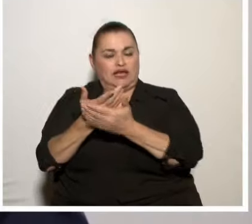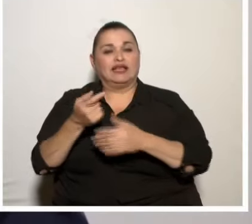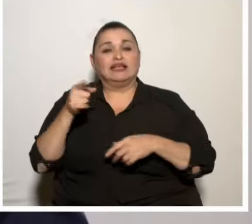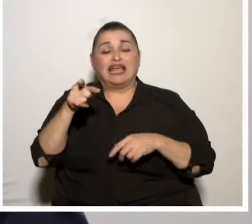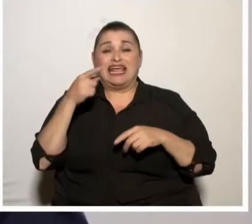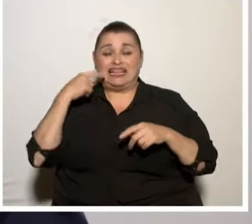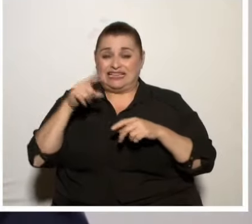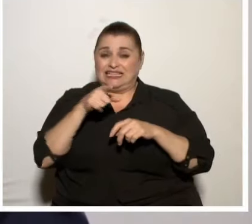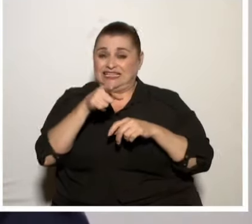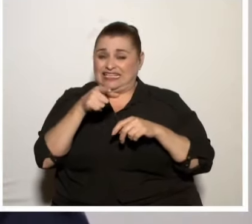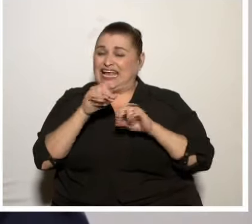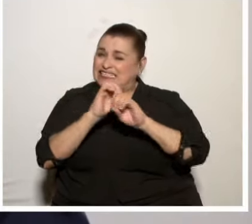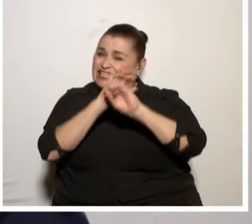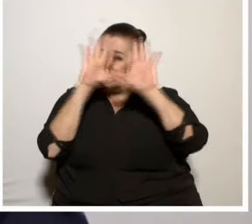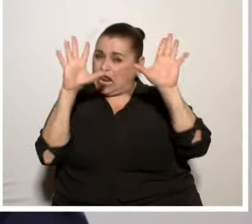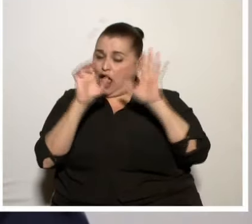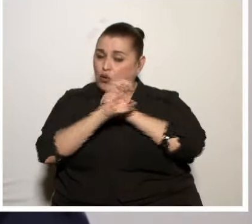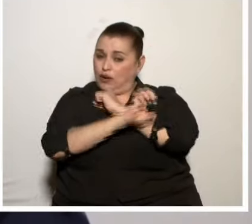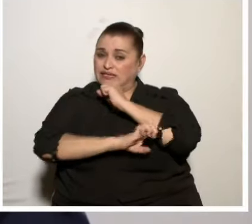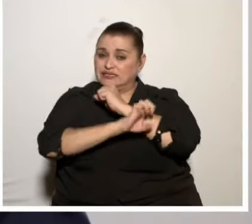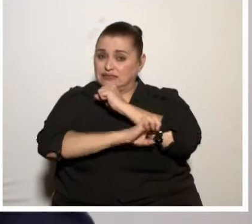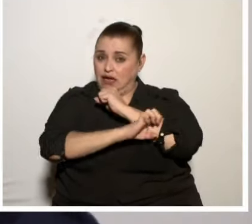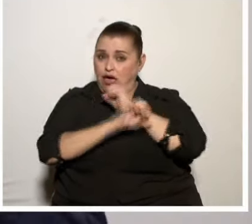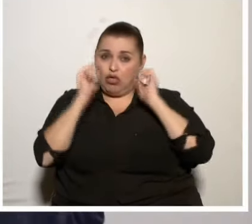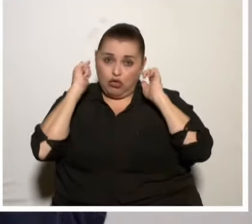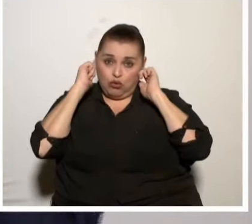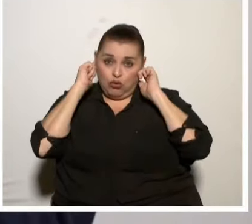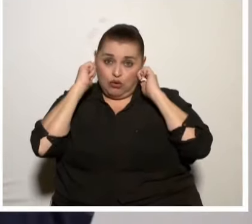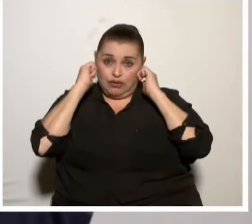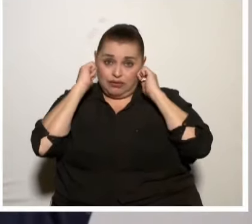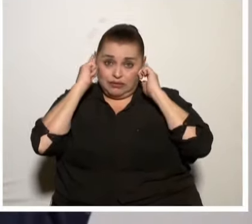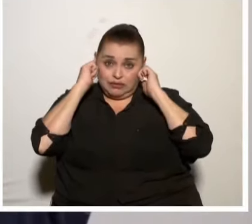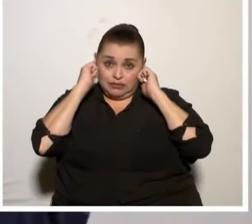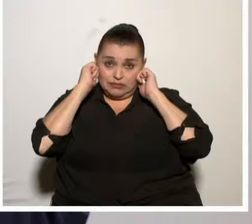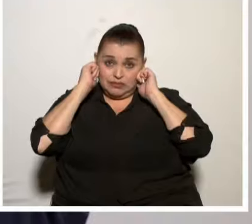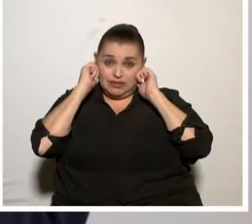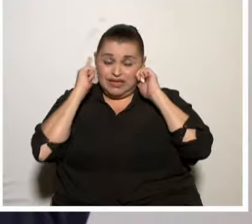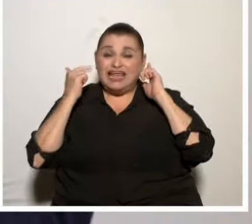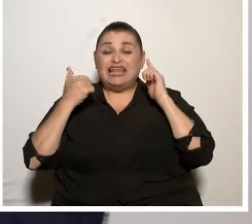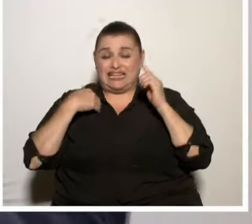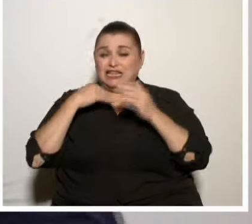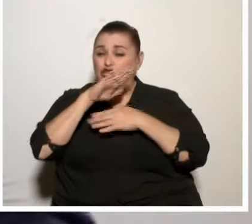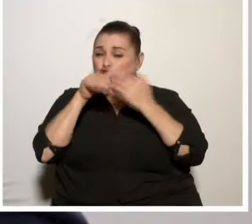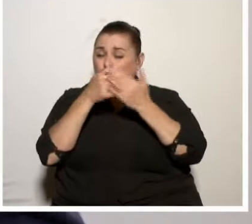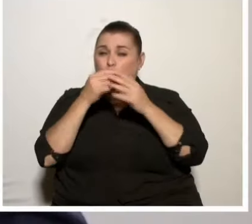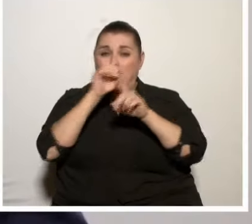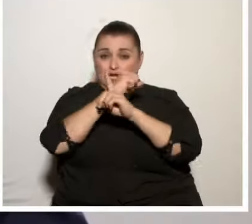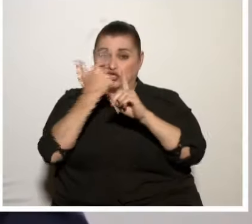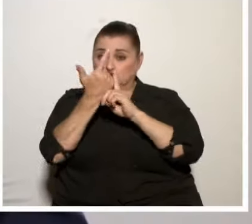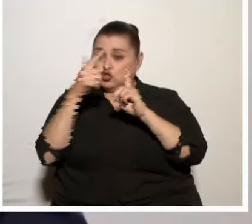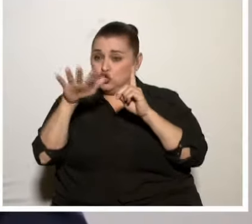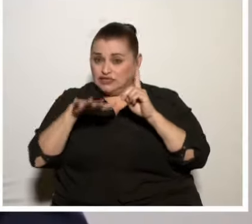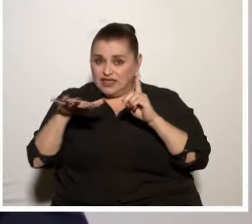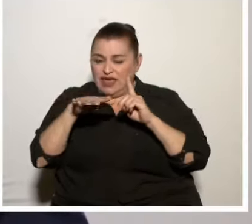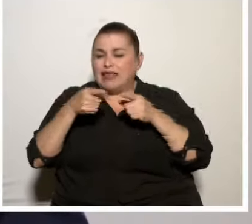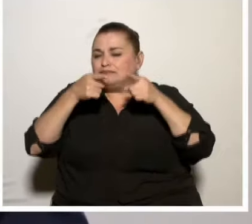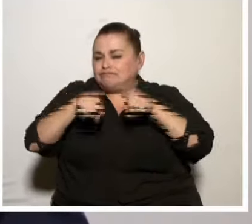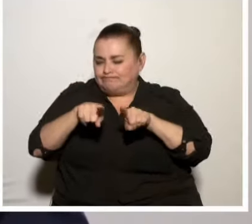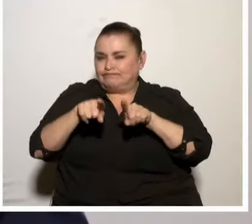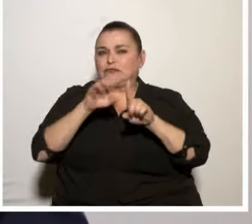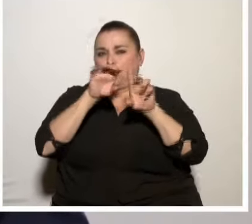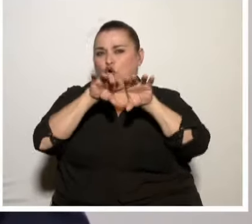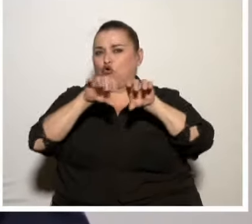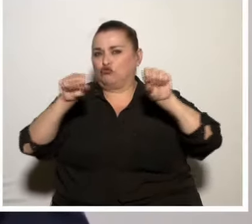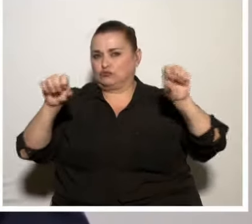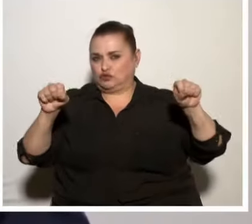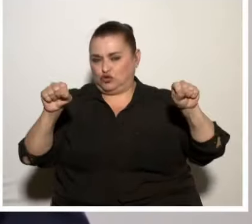tenemos claro que un Estado tan enorme que tiene sus garras sobre toda la sociedad es caldo de cultivo de la corrupción,